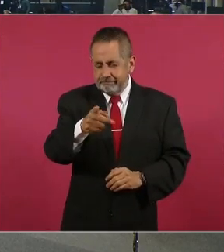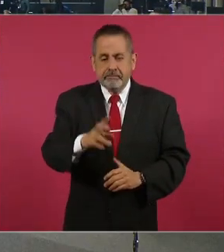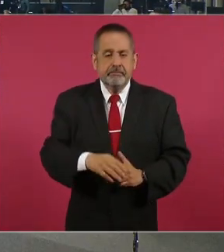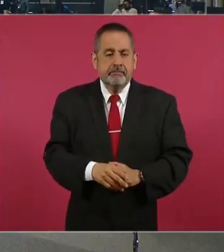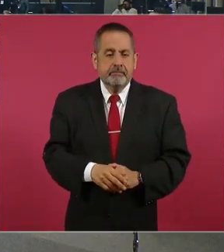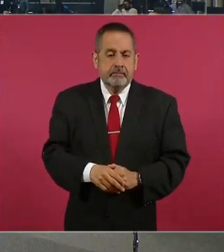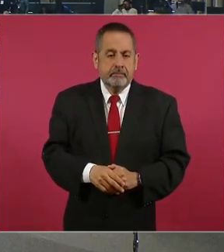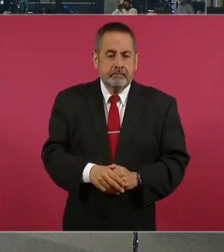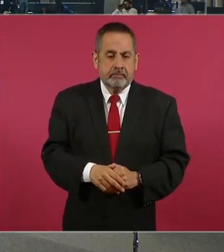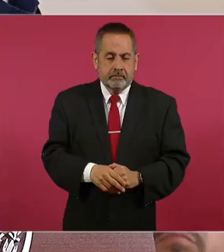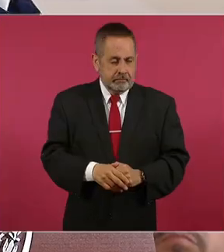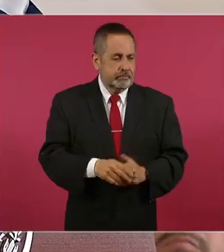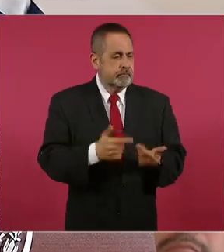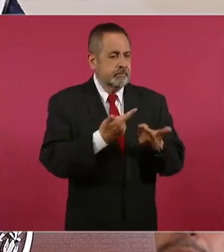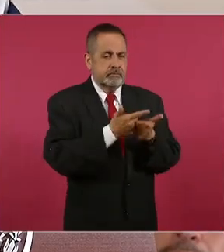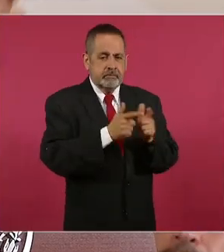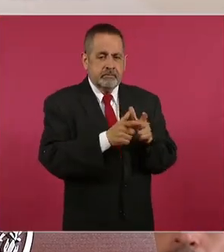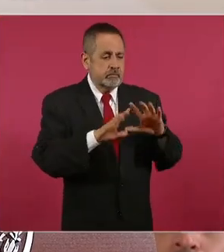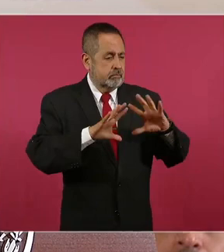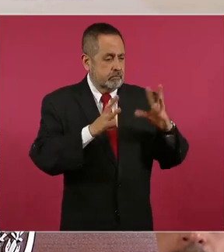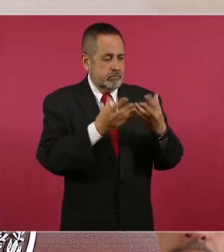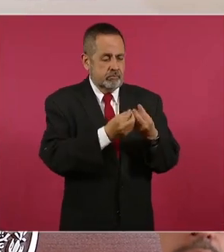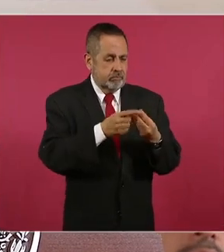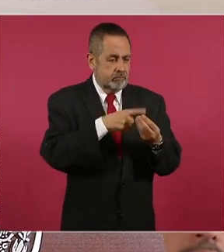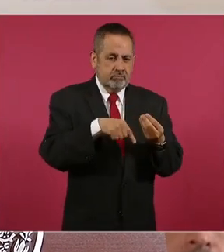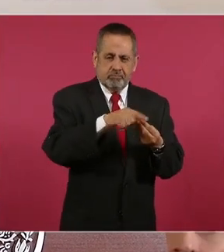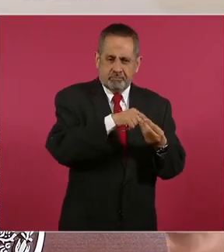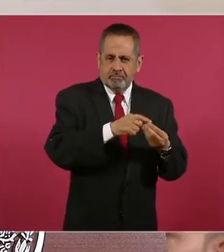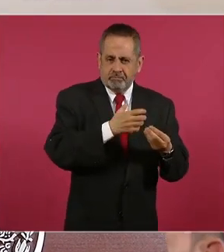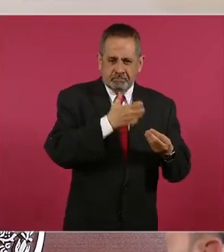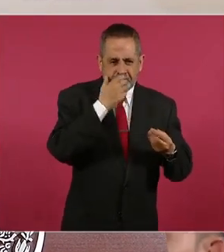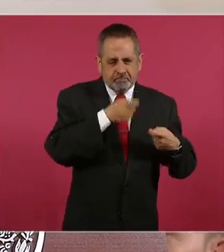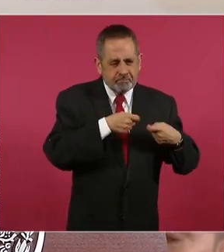Eso es todo un bloque conservador